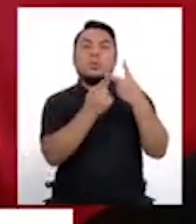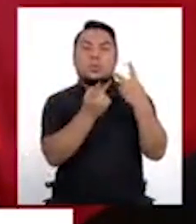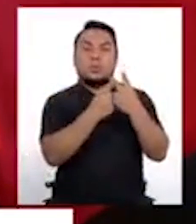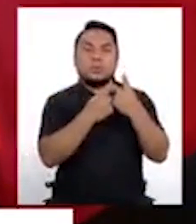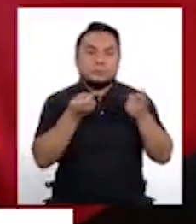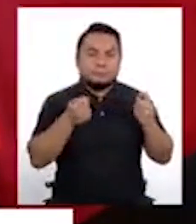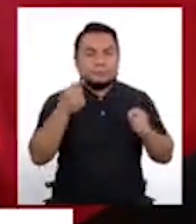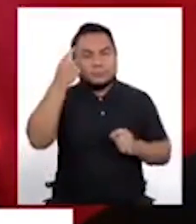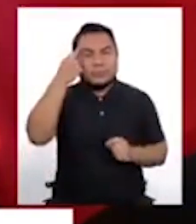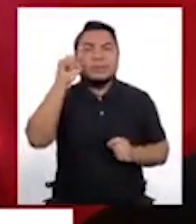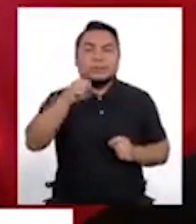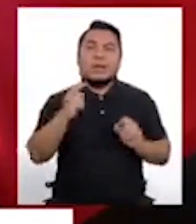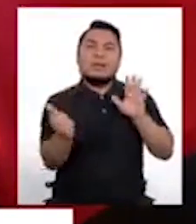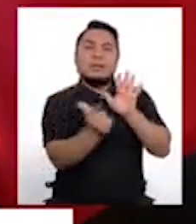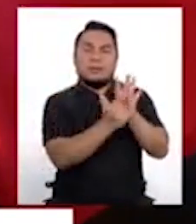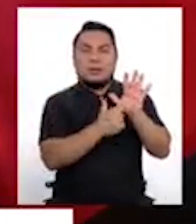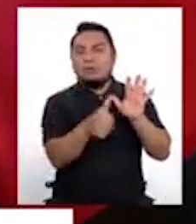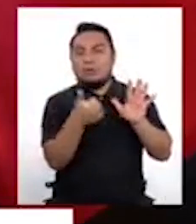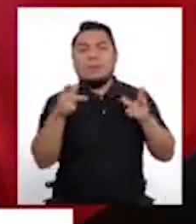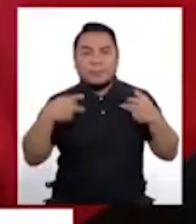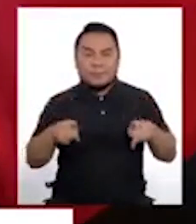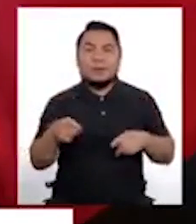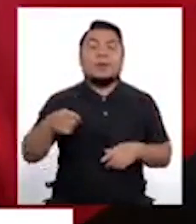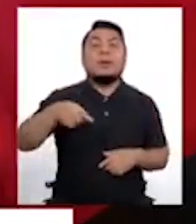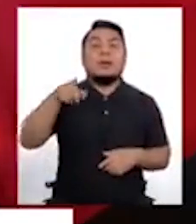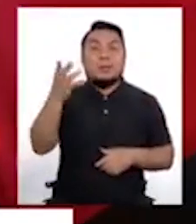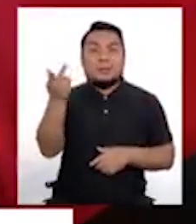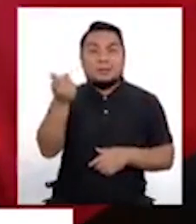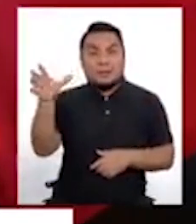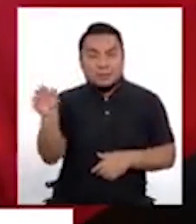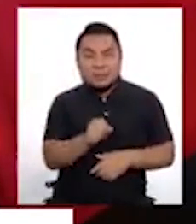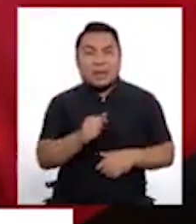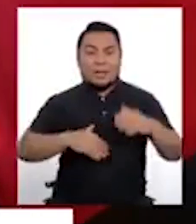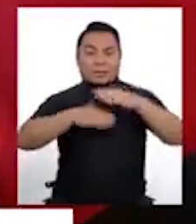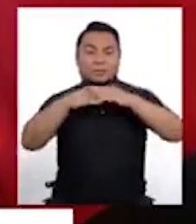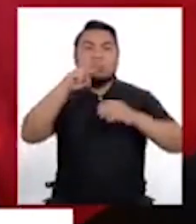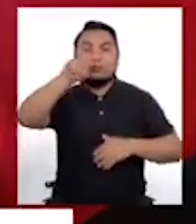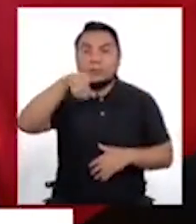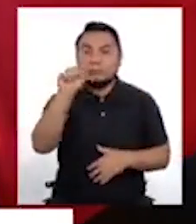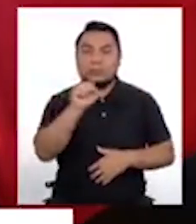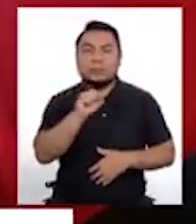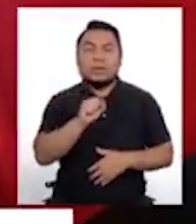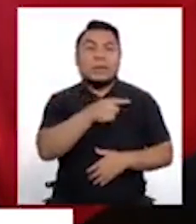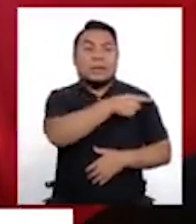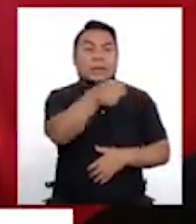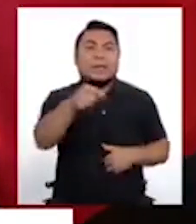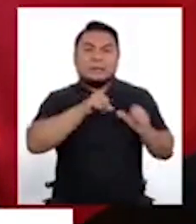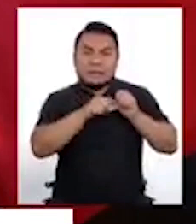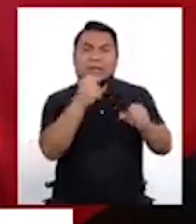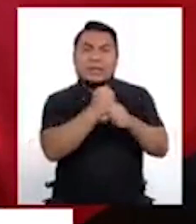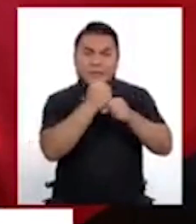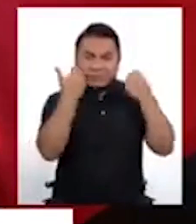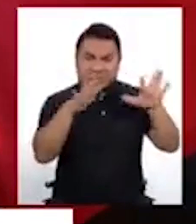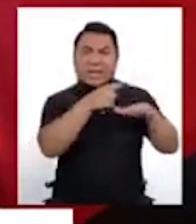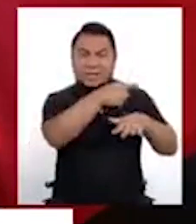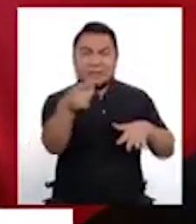que se permita retirar hasta 2.000 soles de los que siguen trabajando,